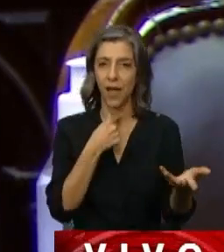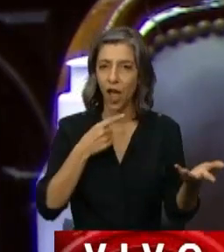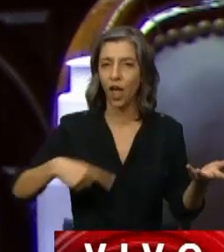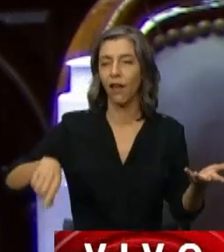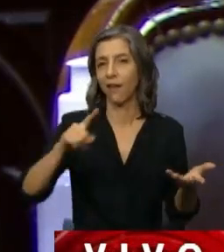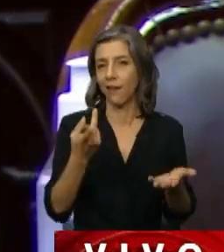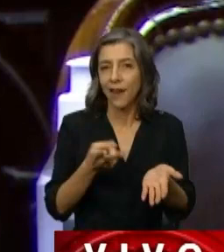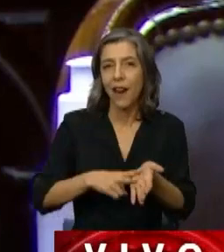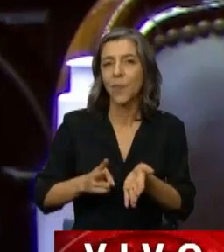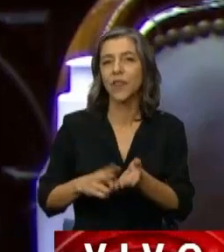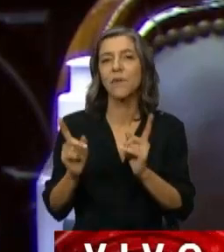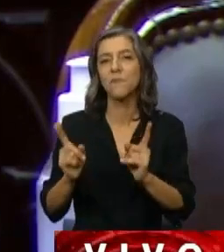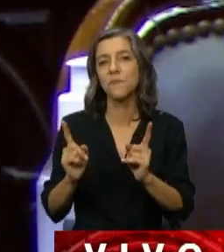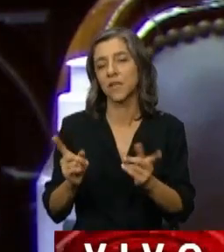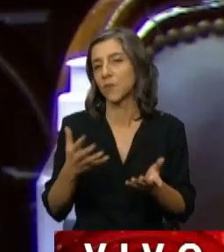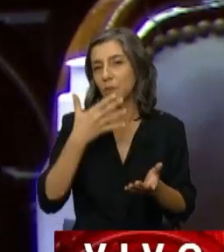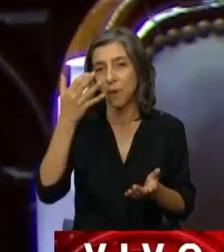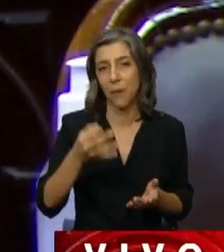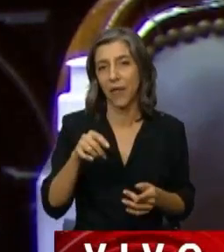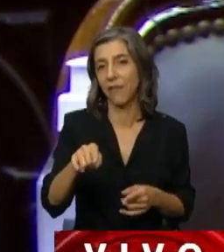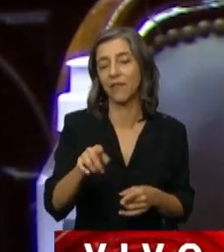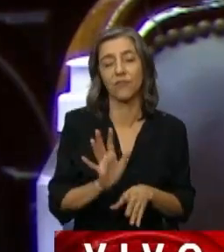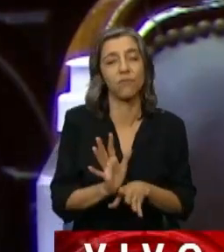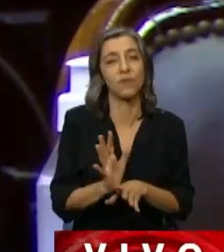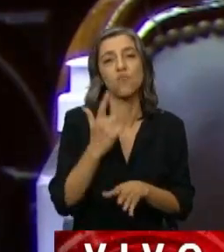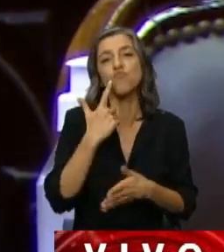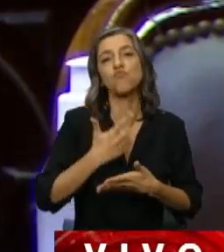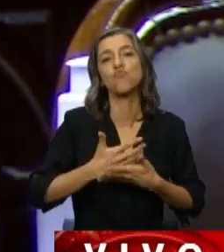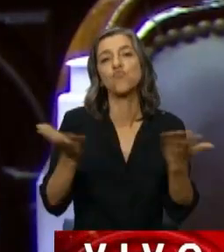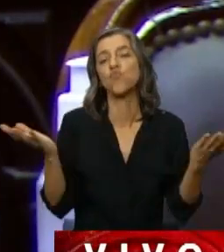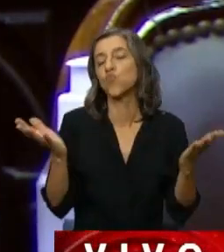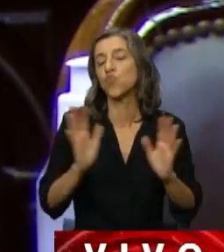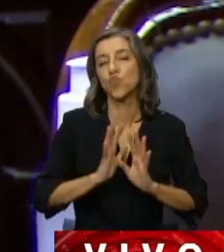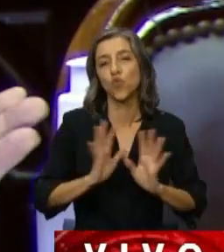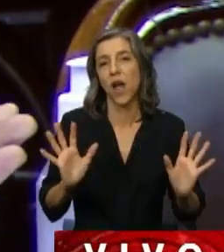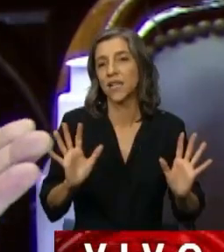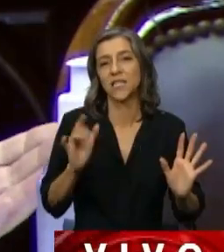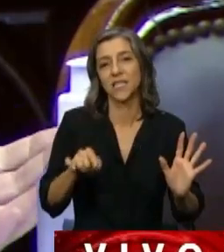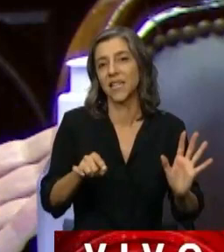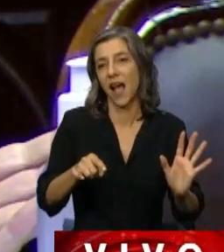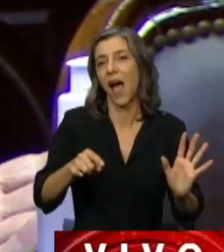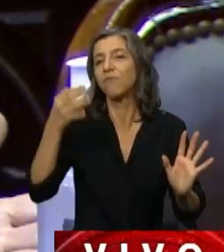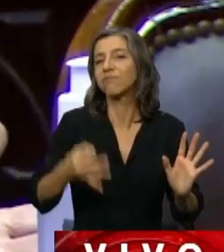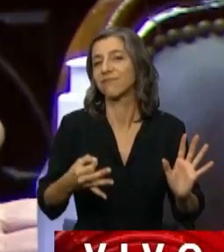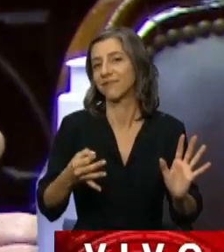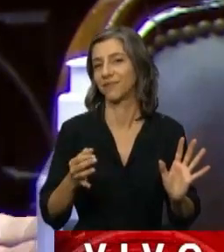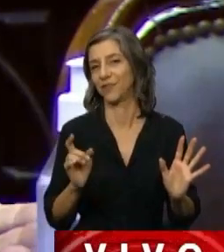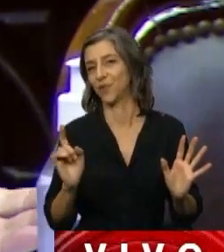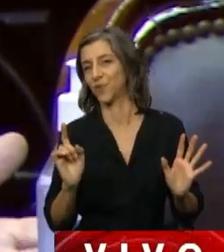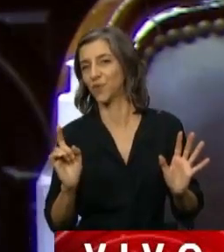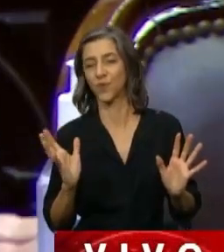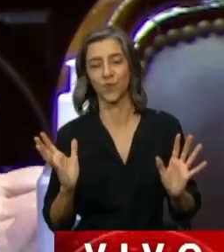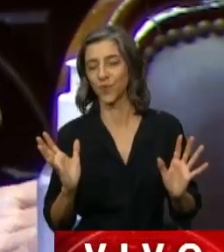repetitivamente la práctica política en toda su forma diputado diputada